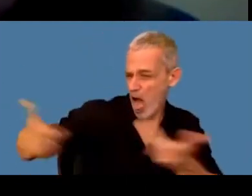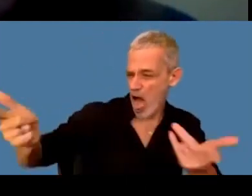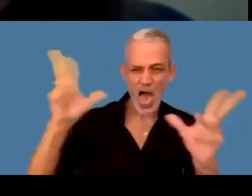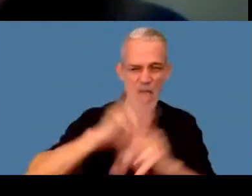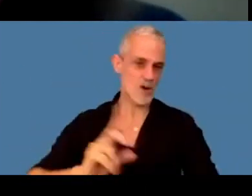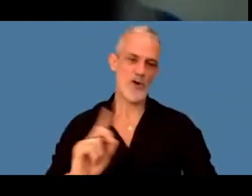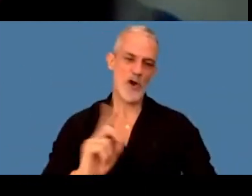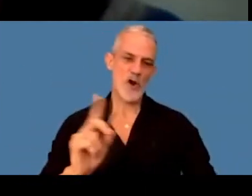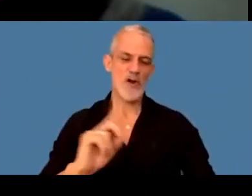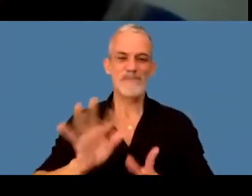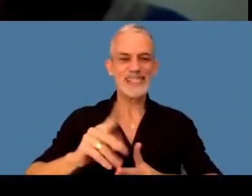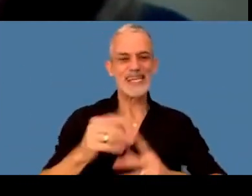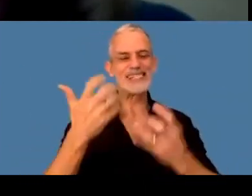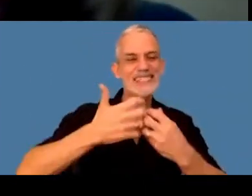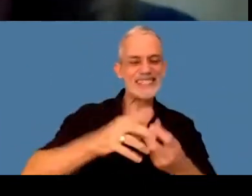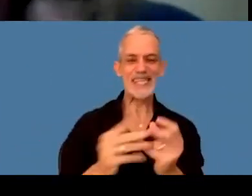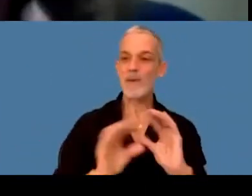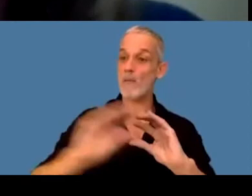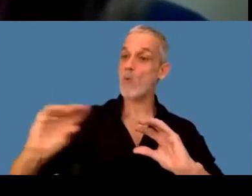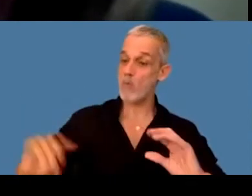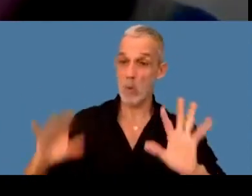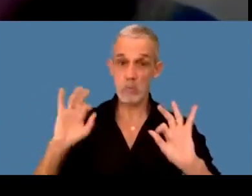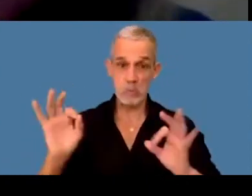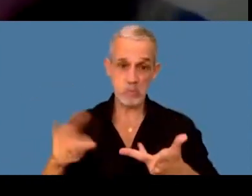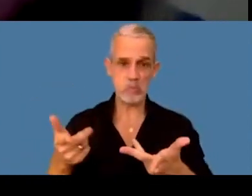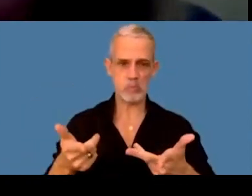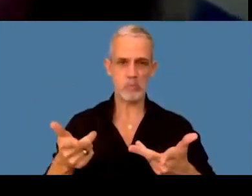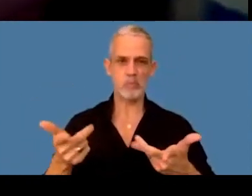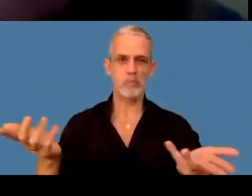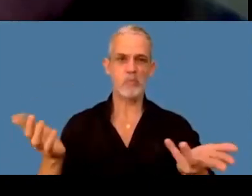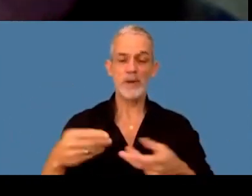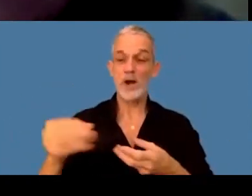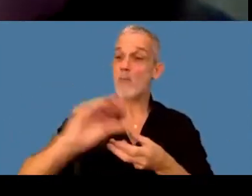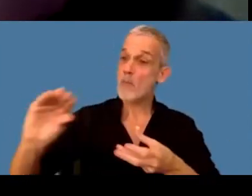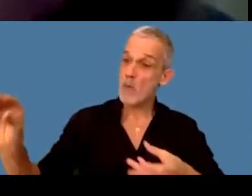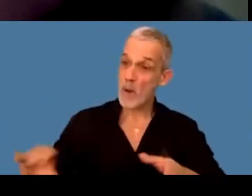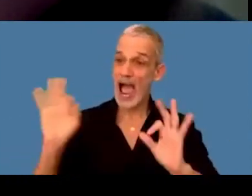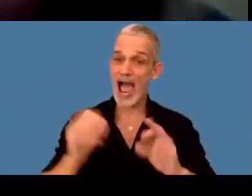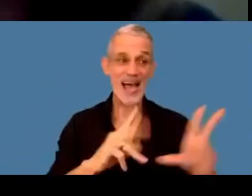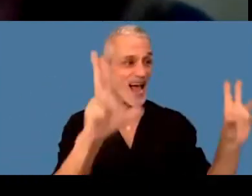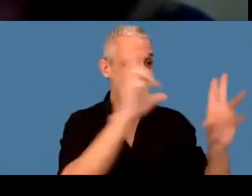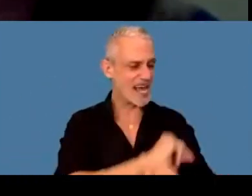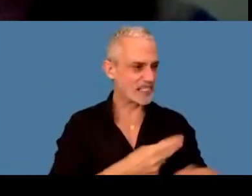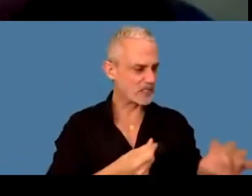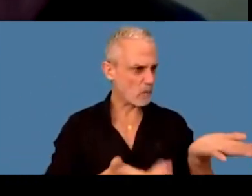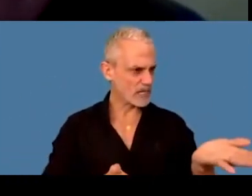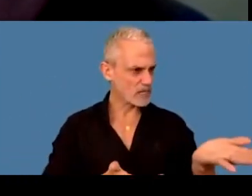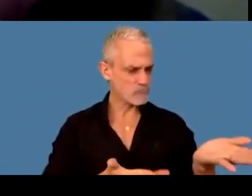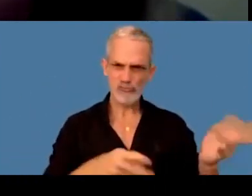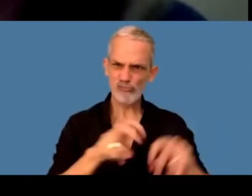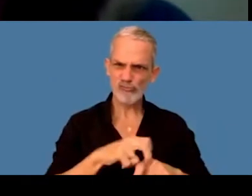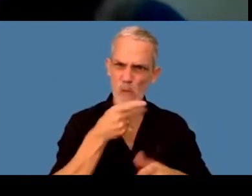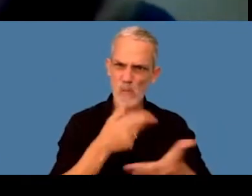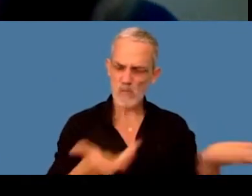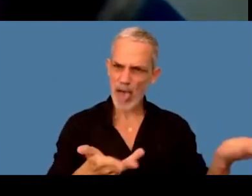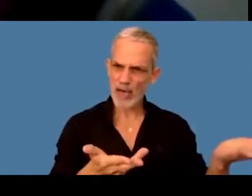ese sistema de previsión que, claro, al hacer el reparto, cuando se terminaba el dinero, no tenían